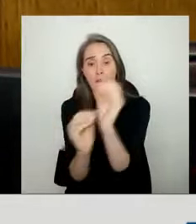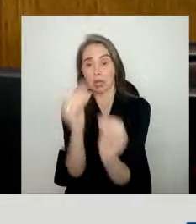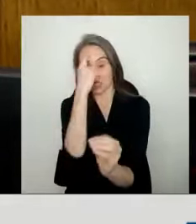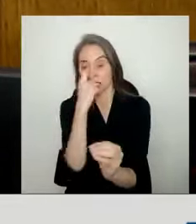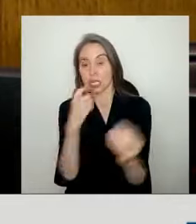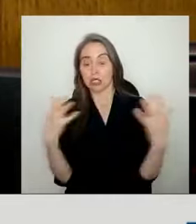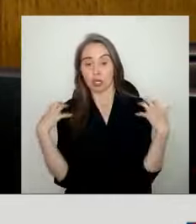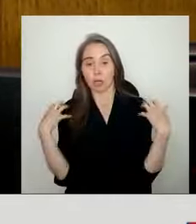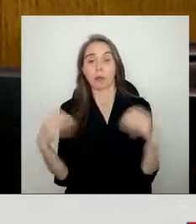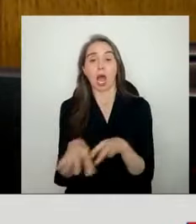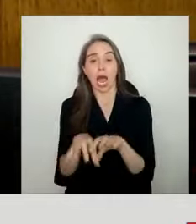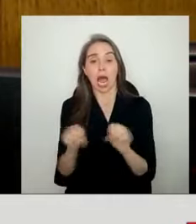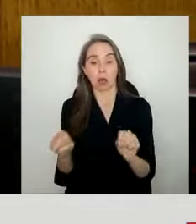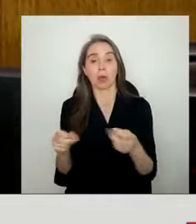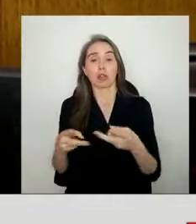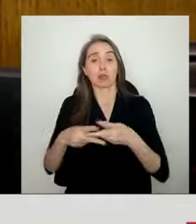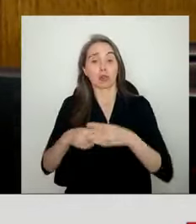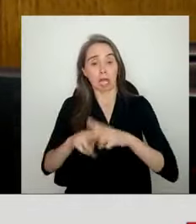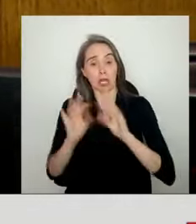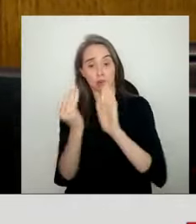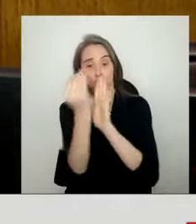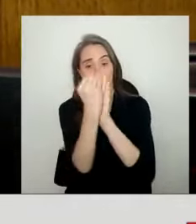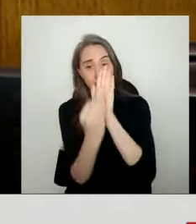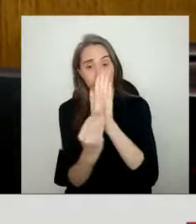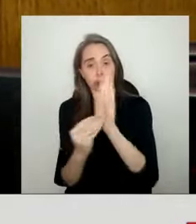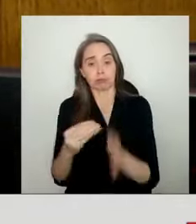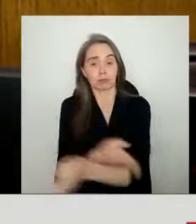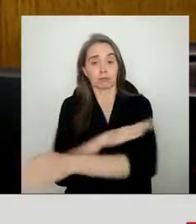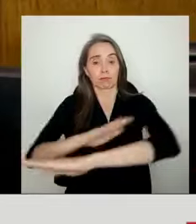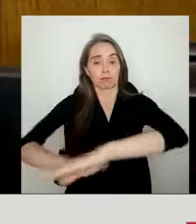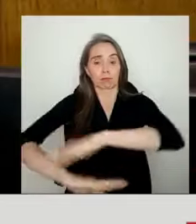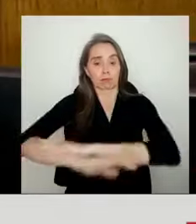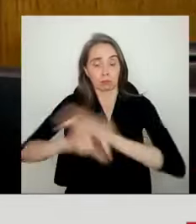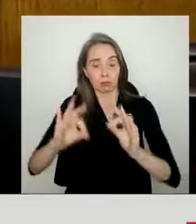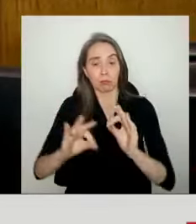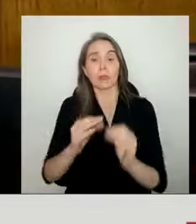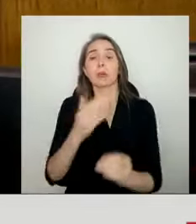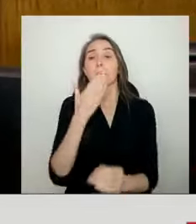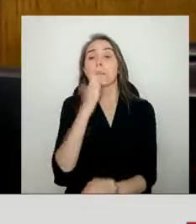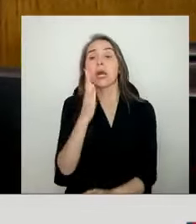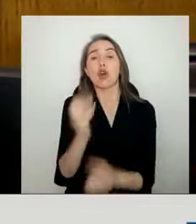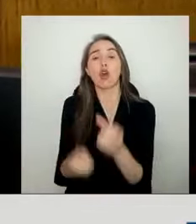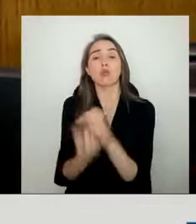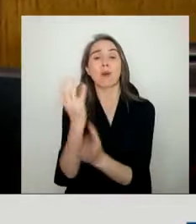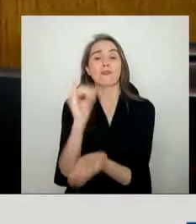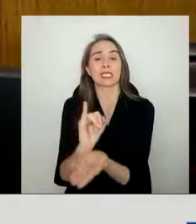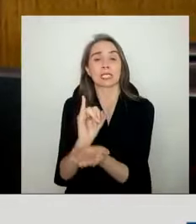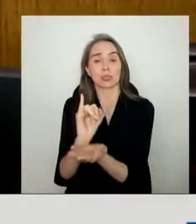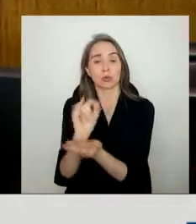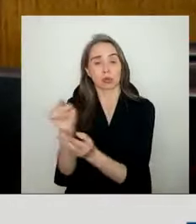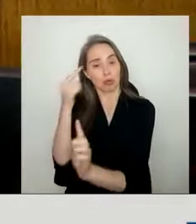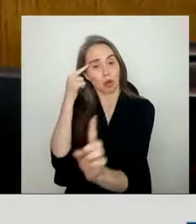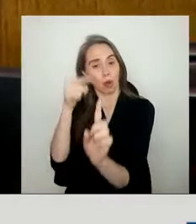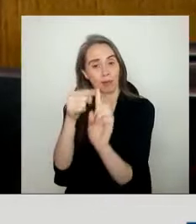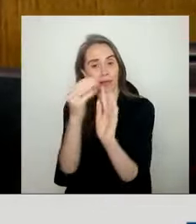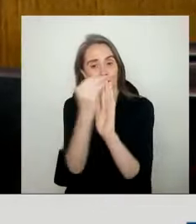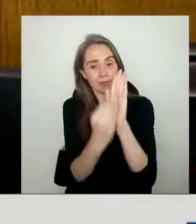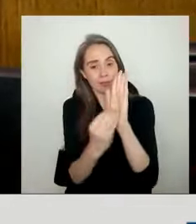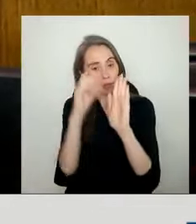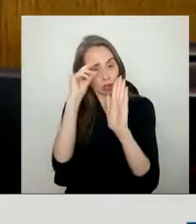técnico transversal su fin fue mejorar la nueva institucionalidad que estamos hoy día creando y votando en esta